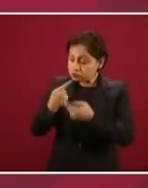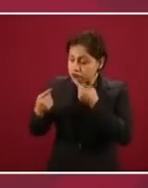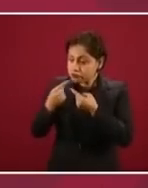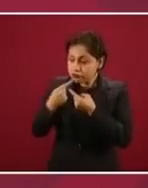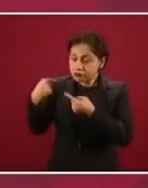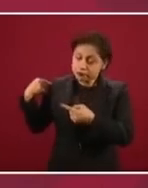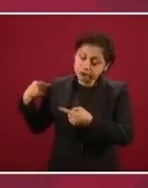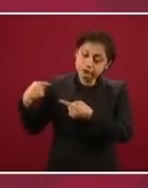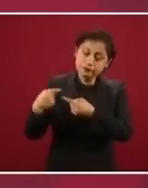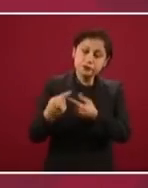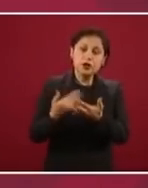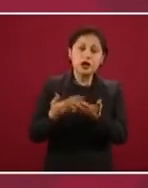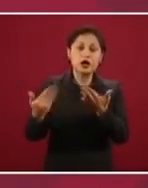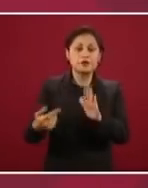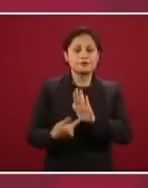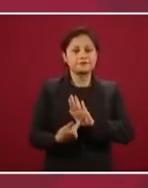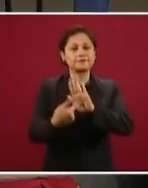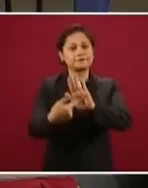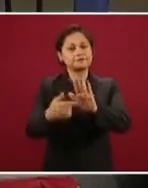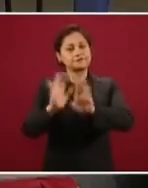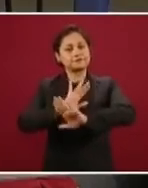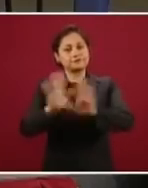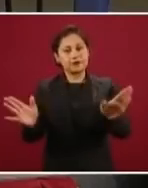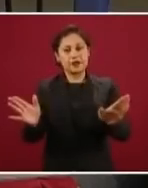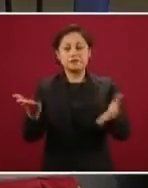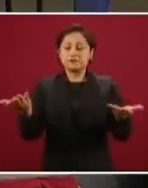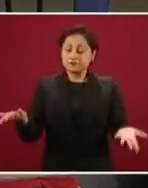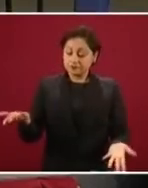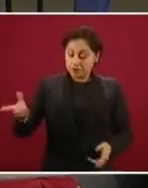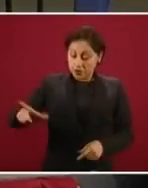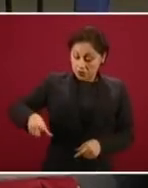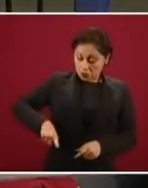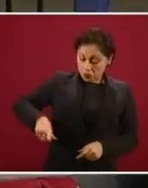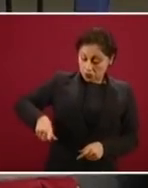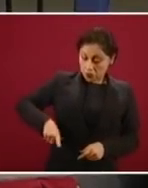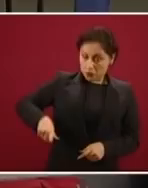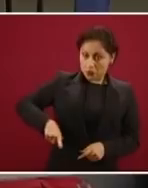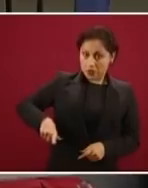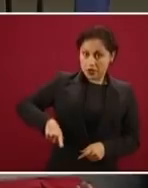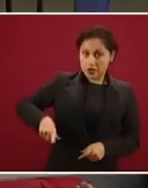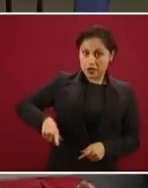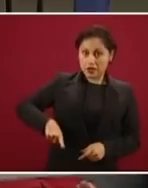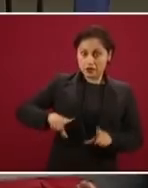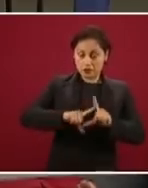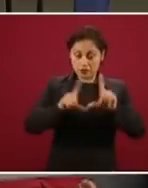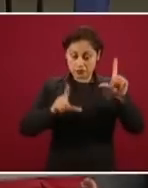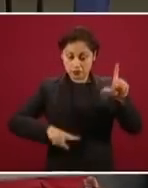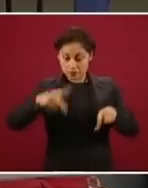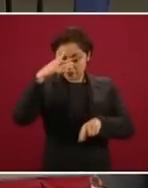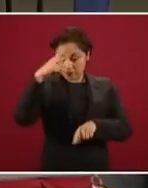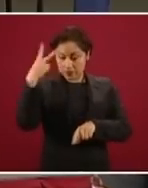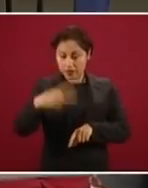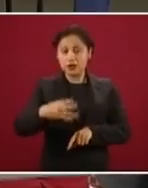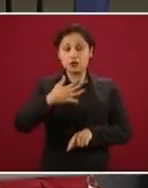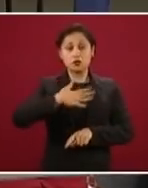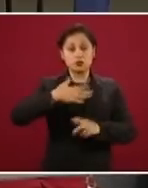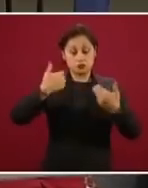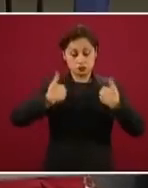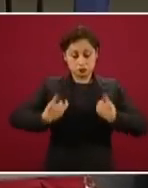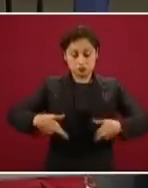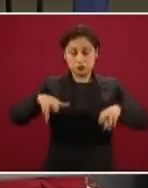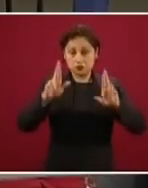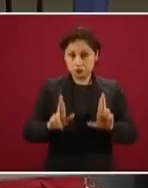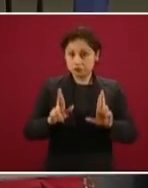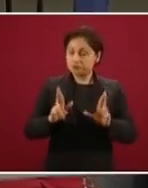gracias en nombre del gobierno que represento y esta es una muy buena